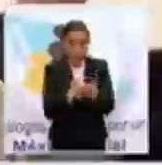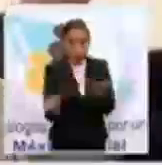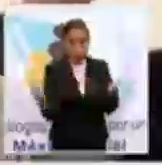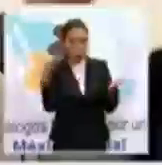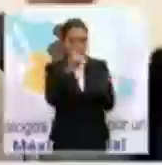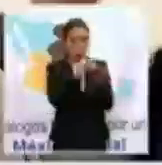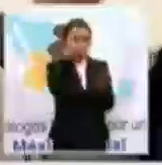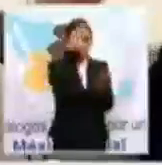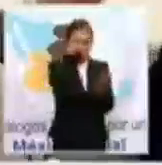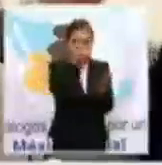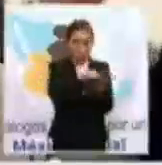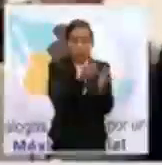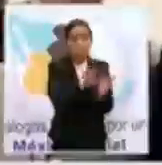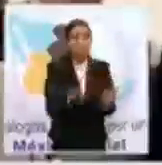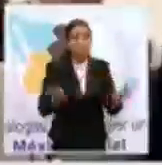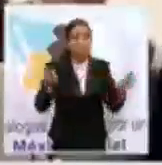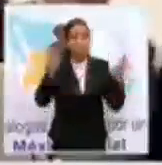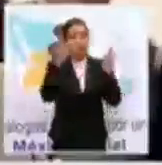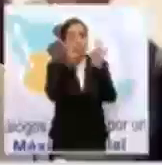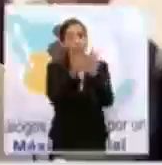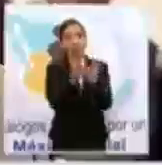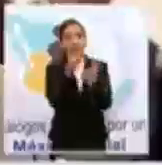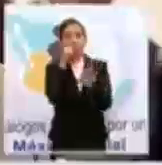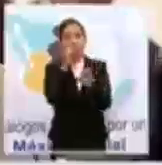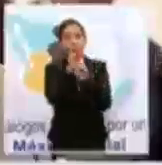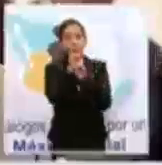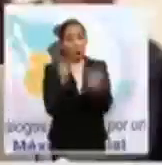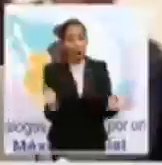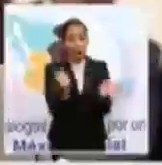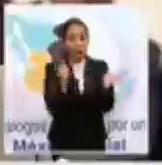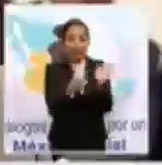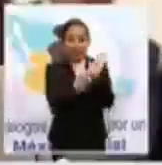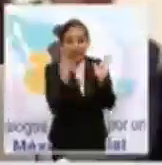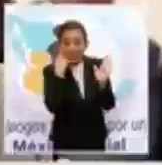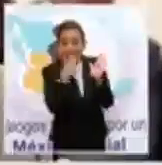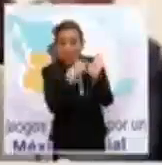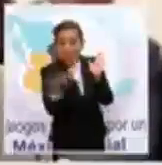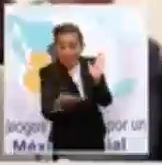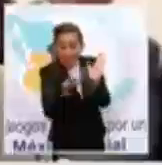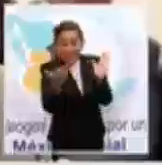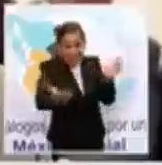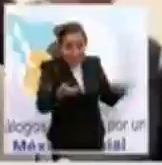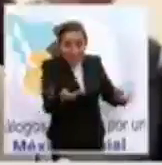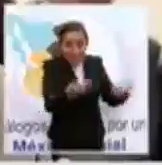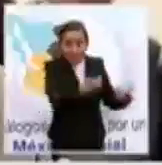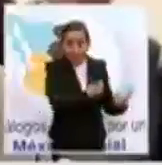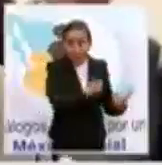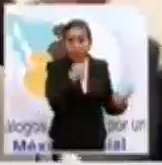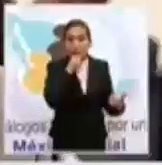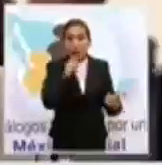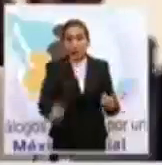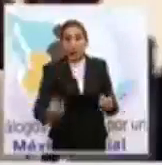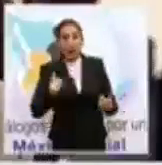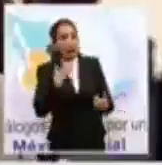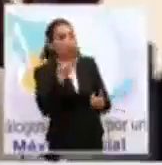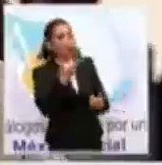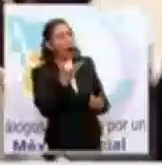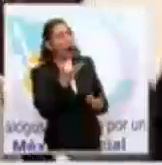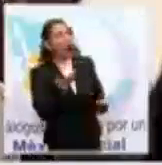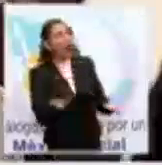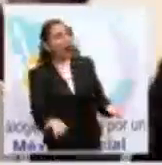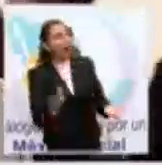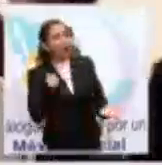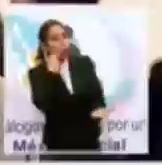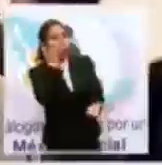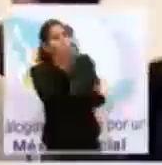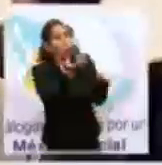parte cultural, es muy importante no solamente la promoción por el lado de la oferta, sino la promoción también por el lado de la demanda, en términos de